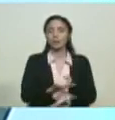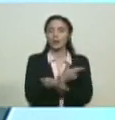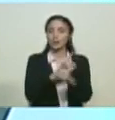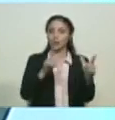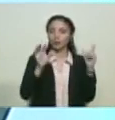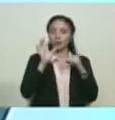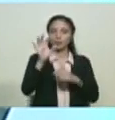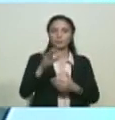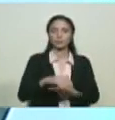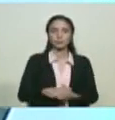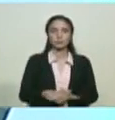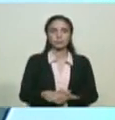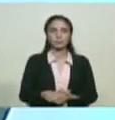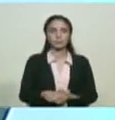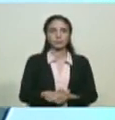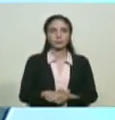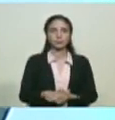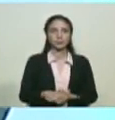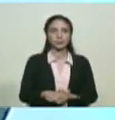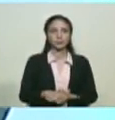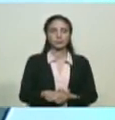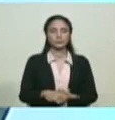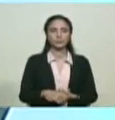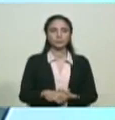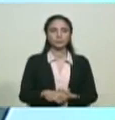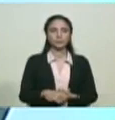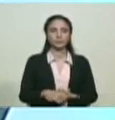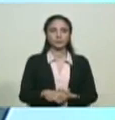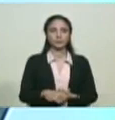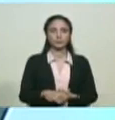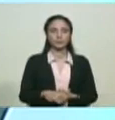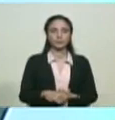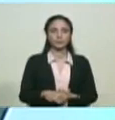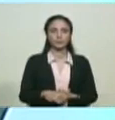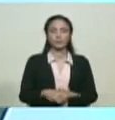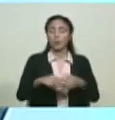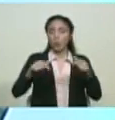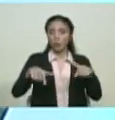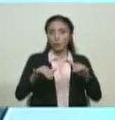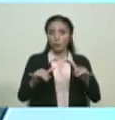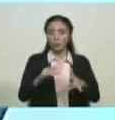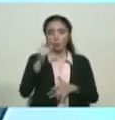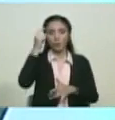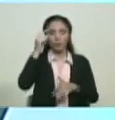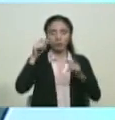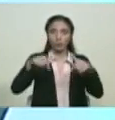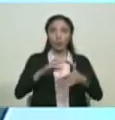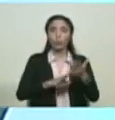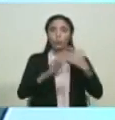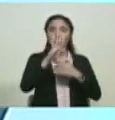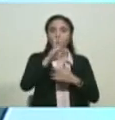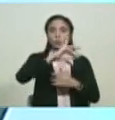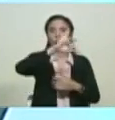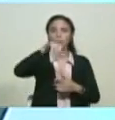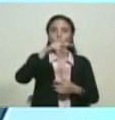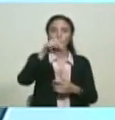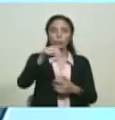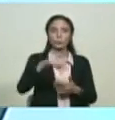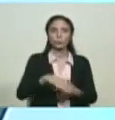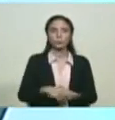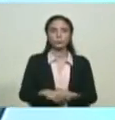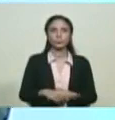antonio josé de sucre hoy precisamente 4 de junio